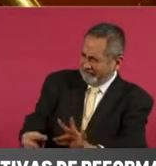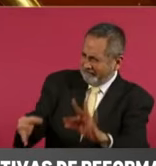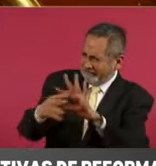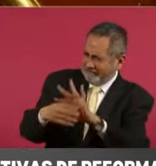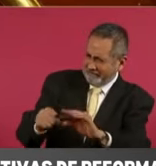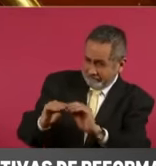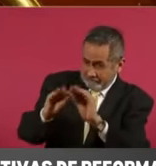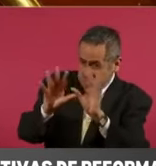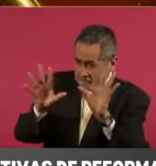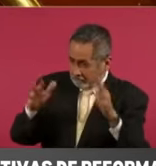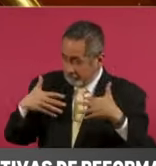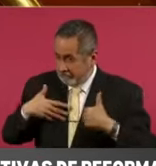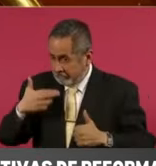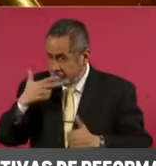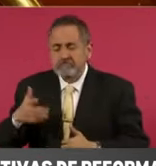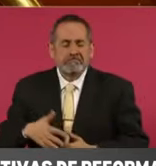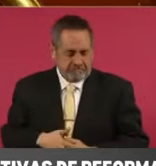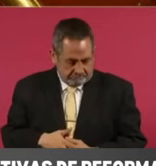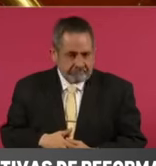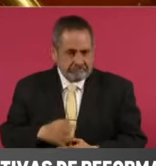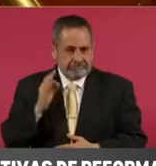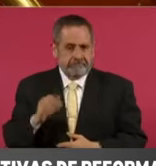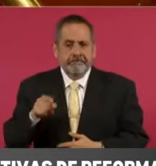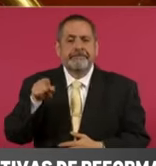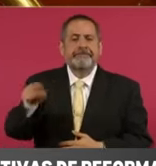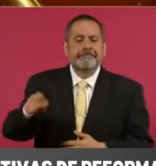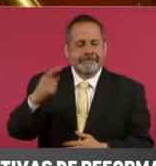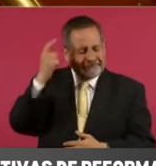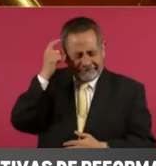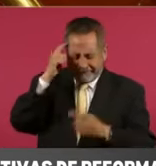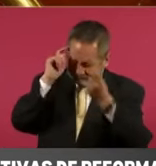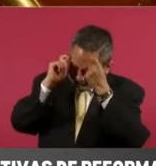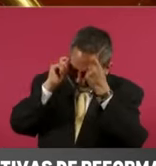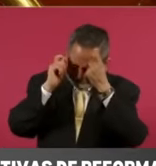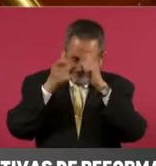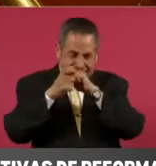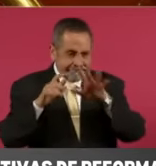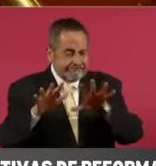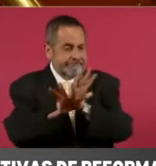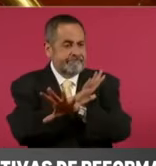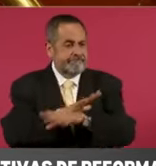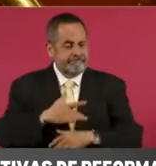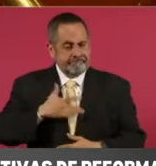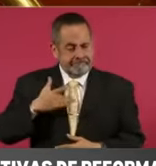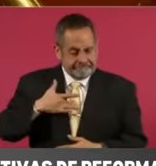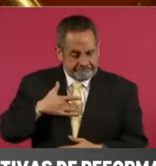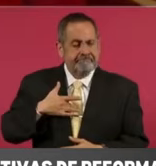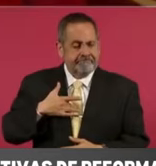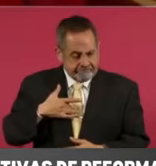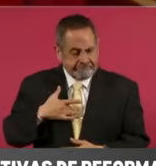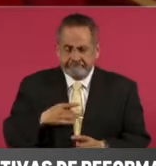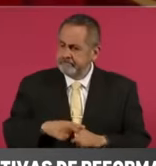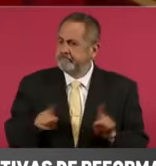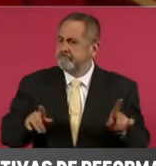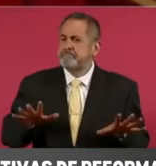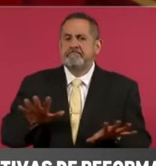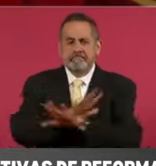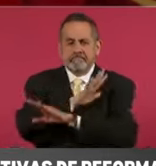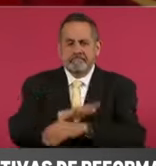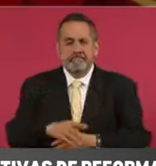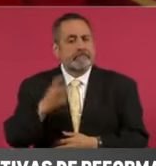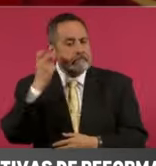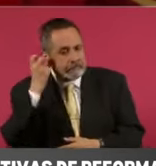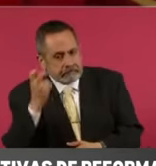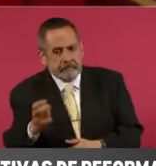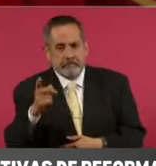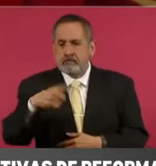y que conocemos como la revolución de las conciencias, porque de ello depende en